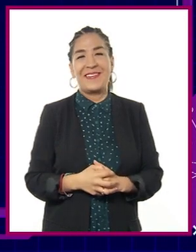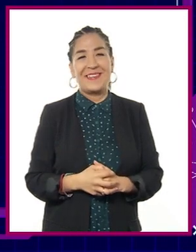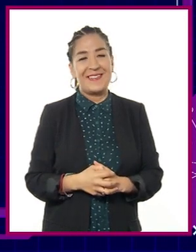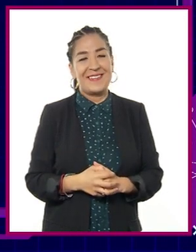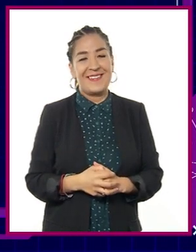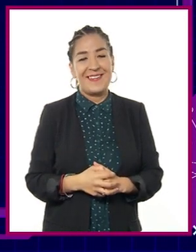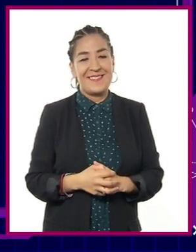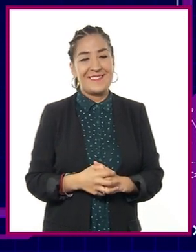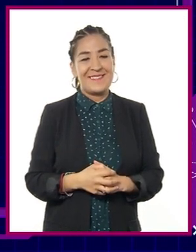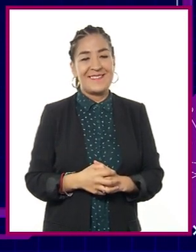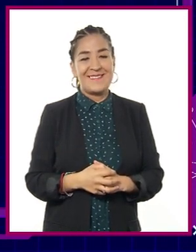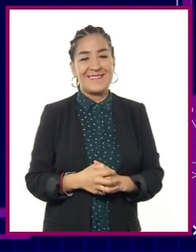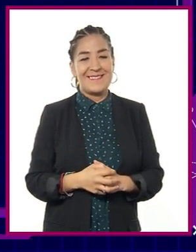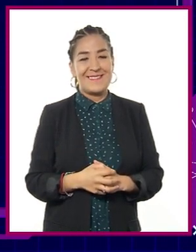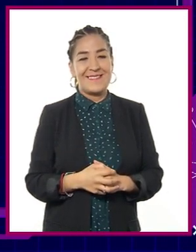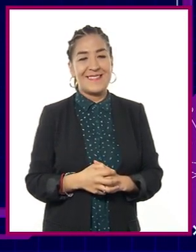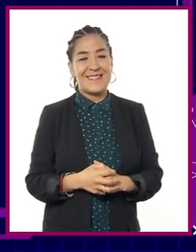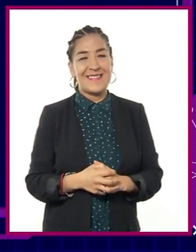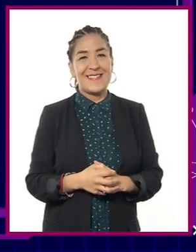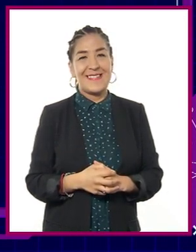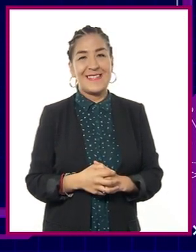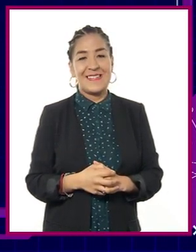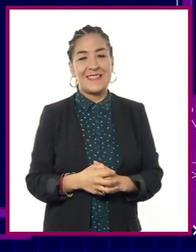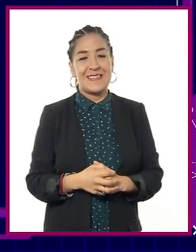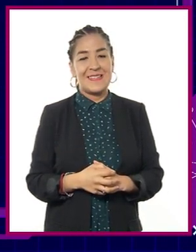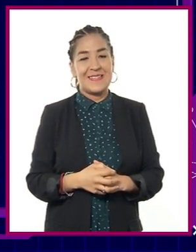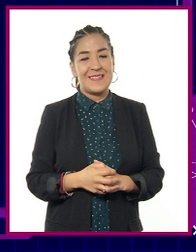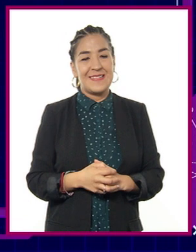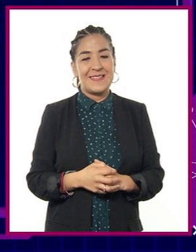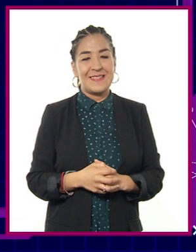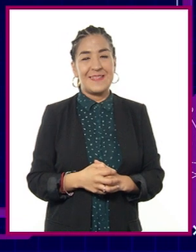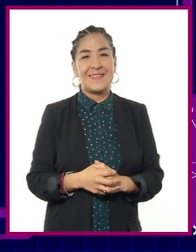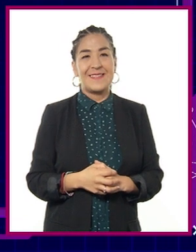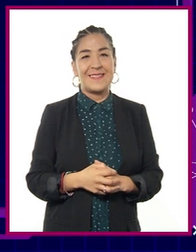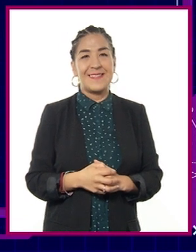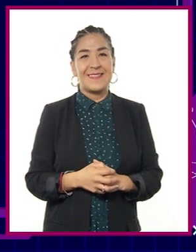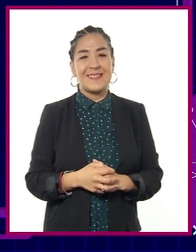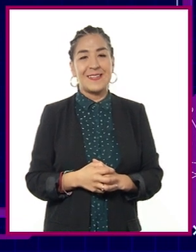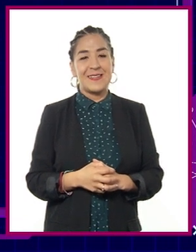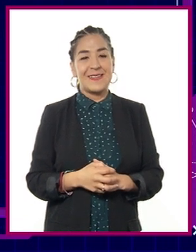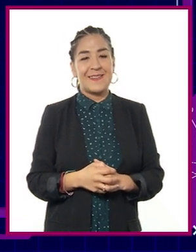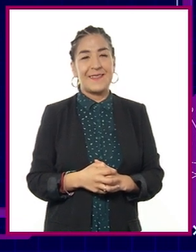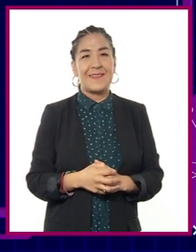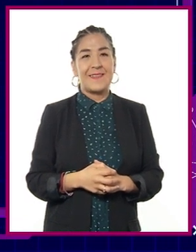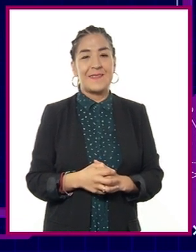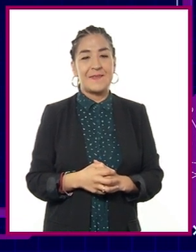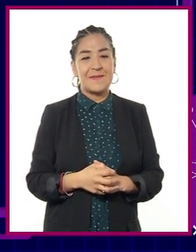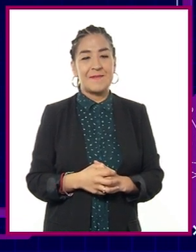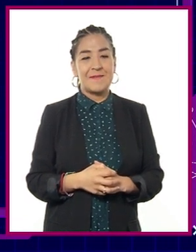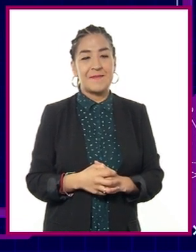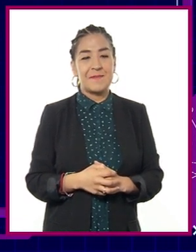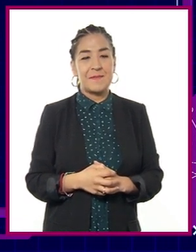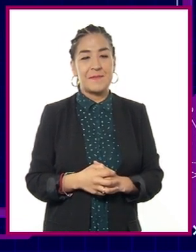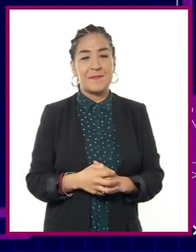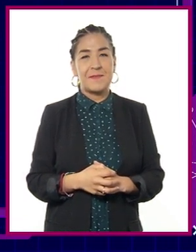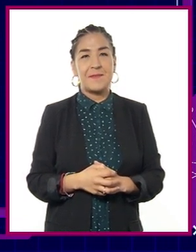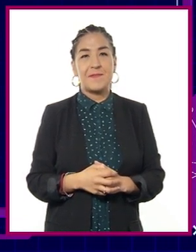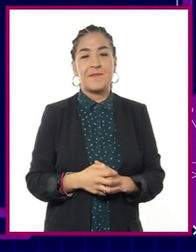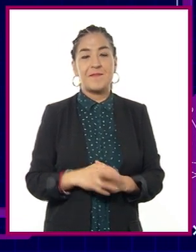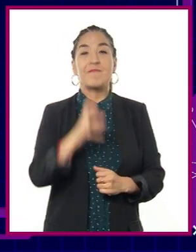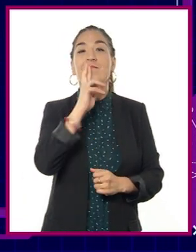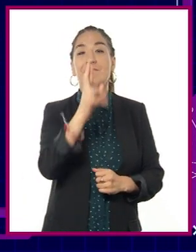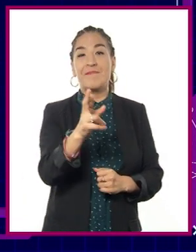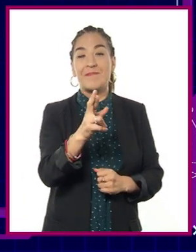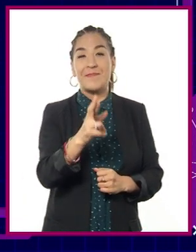de un polígono inscrito en una circunferencia es una cuerda de la circunferencia? La